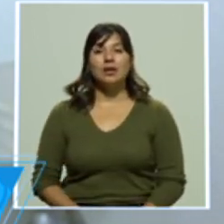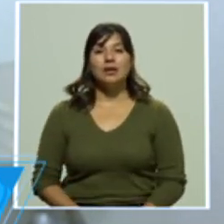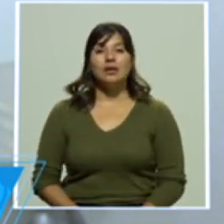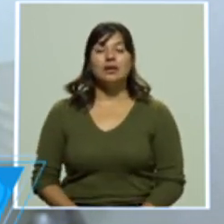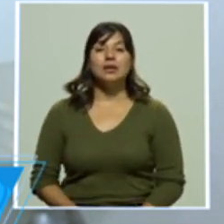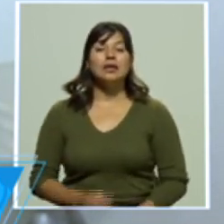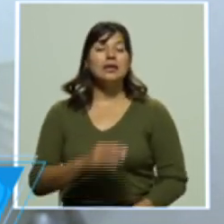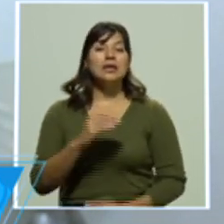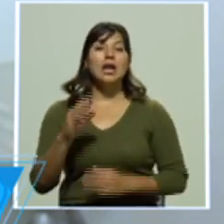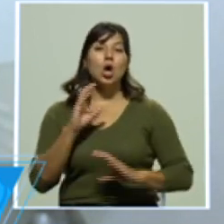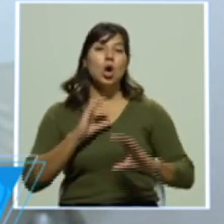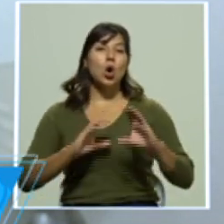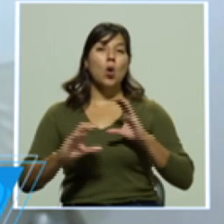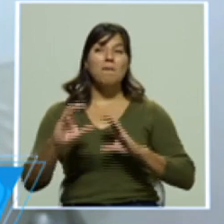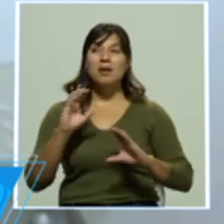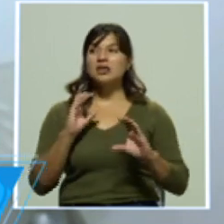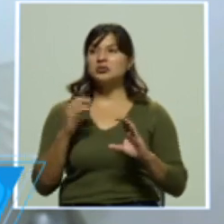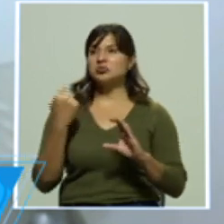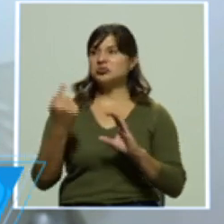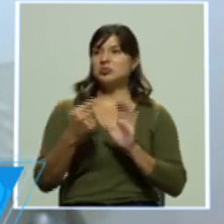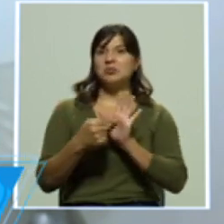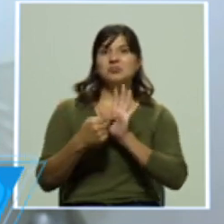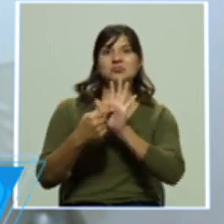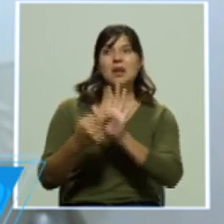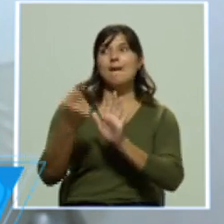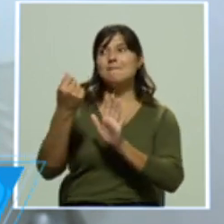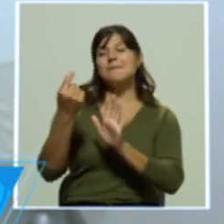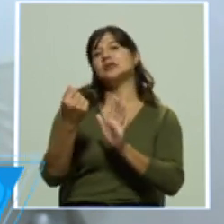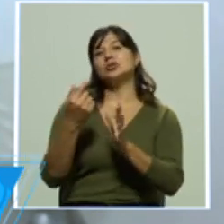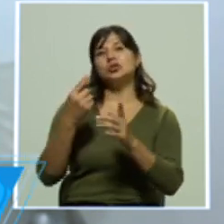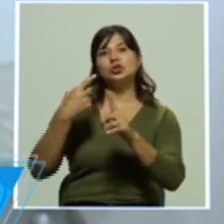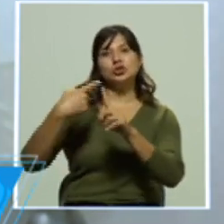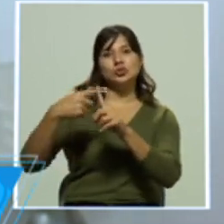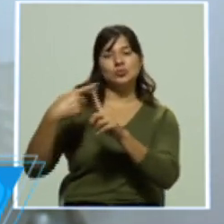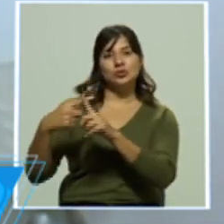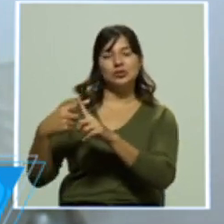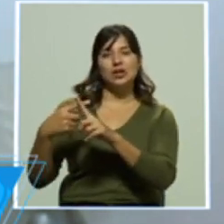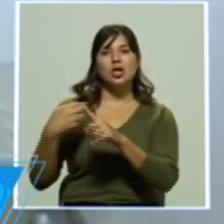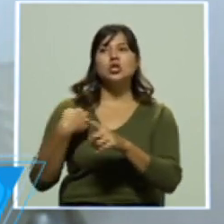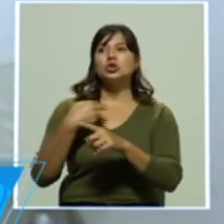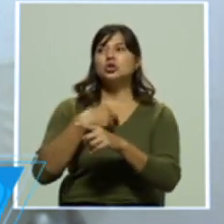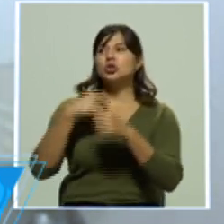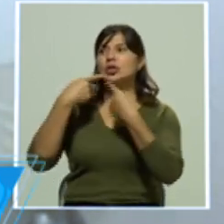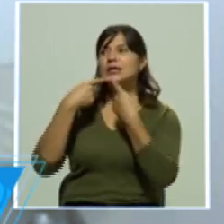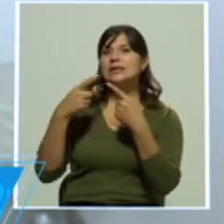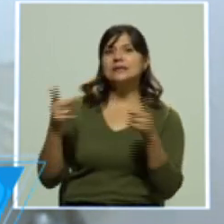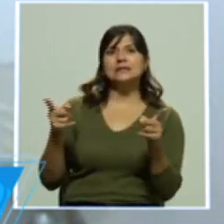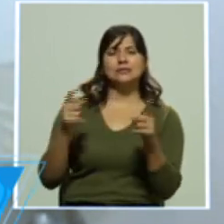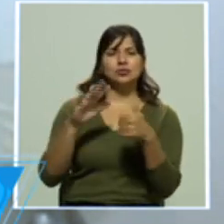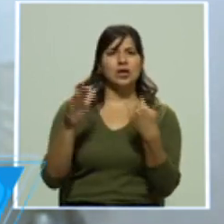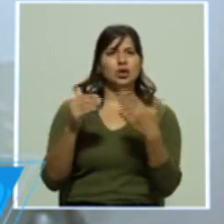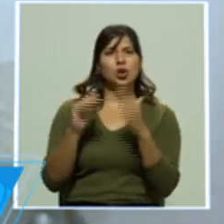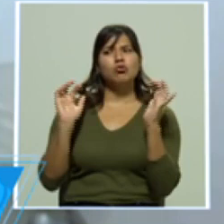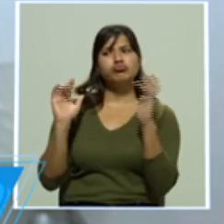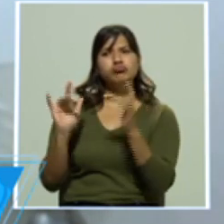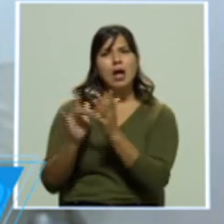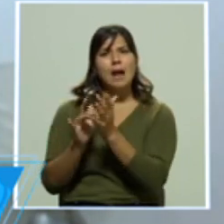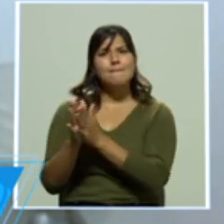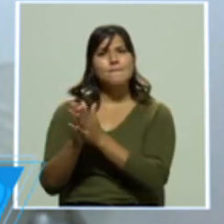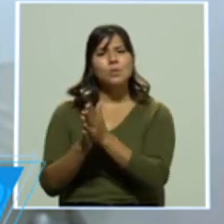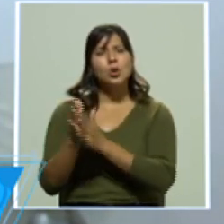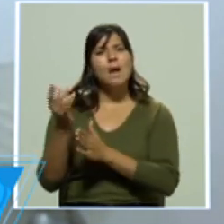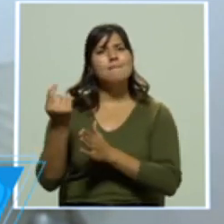Normalmente los comercios tienden a sacar ofertas muy atractivas para los consumidores y nosotros invitamos a todo el mundo que se acerque a aprovechar esas ofertas.